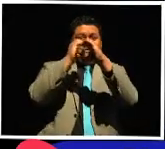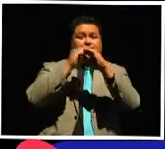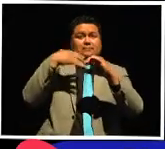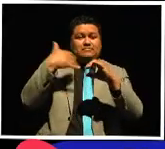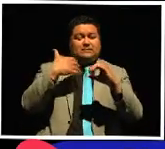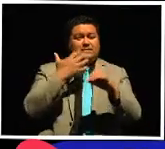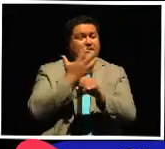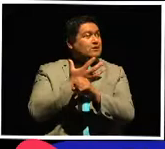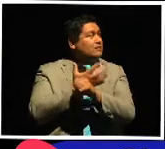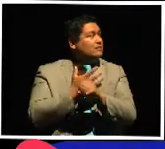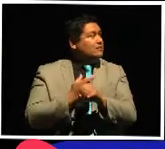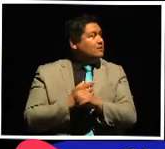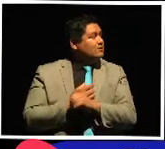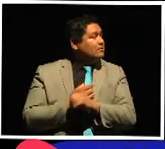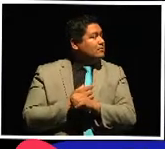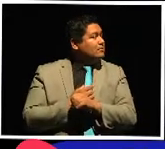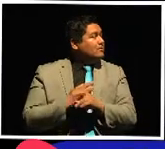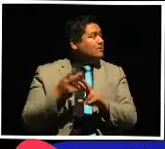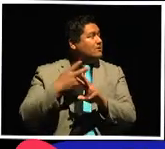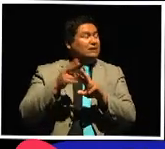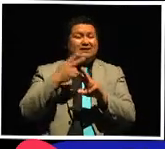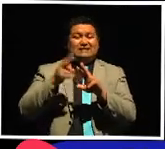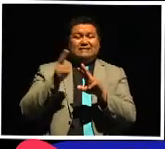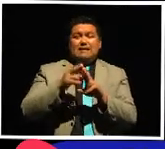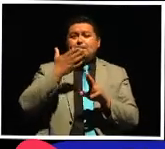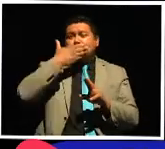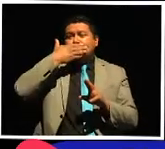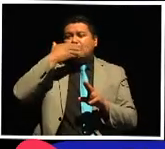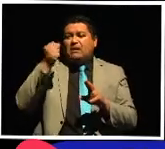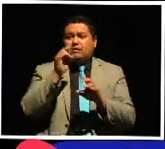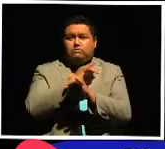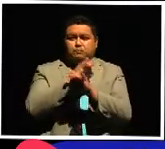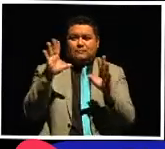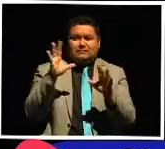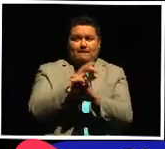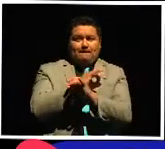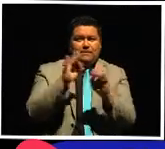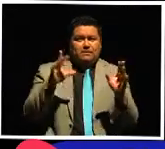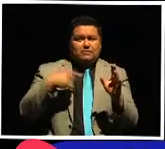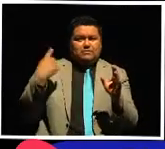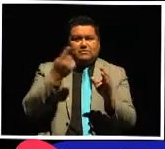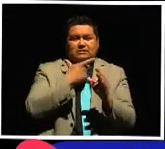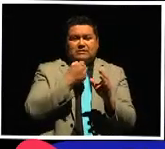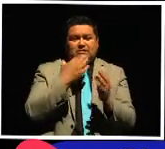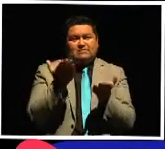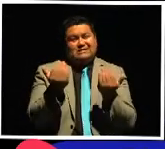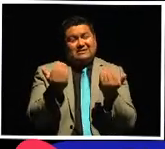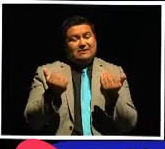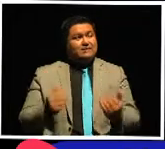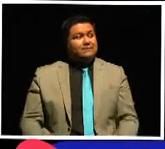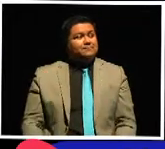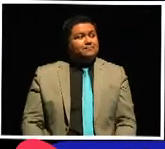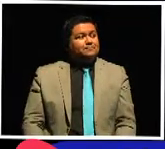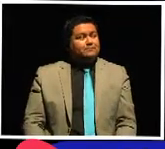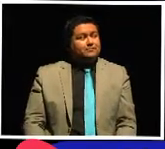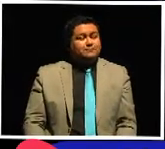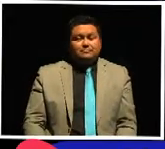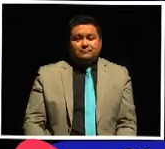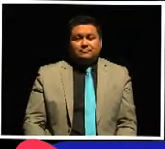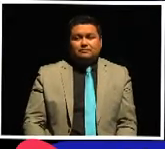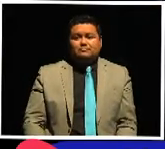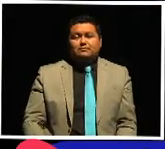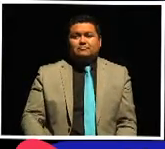existió, pero tuvimos que mejorarla para hacerlo funcionar al nivel que nosotros necesitemos. En ALMA tuvimos que instalar